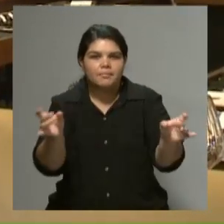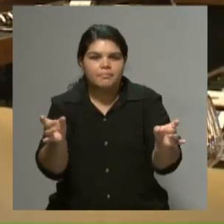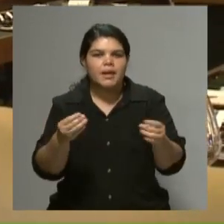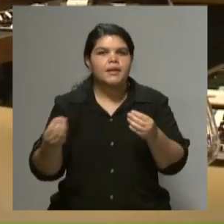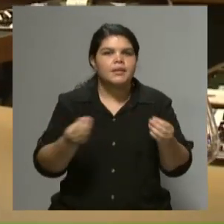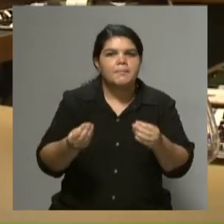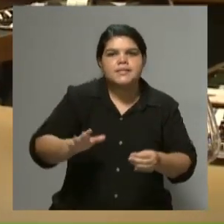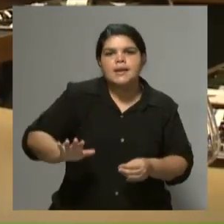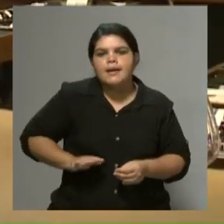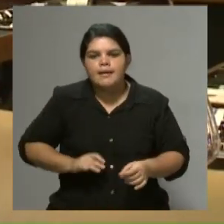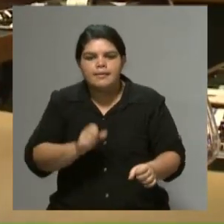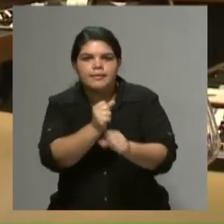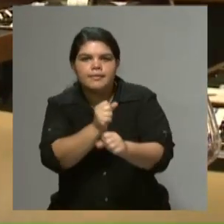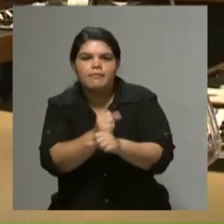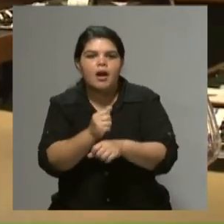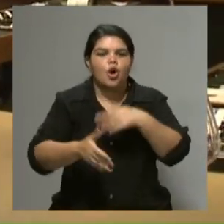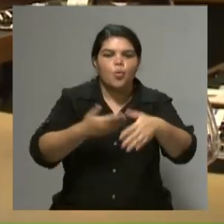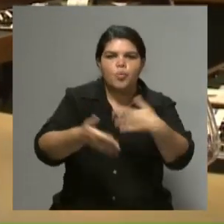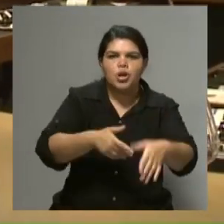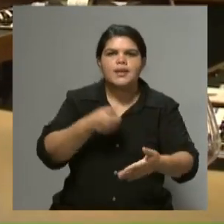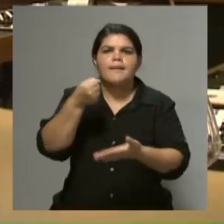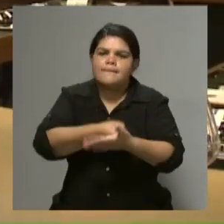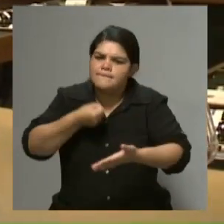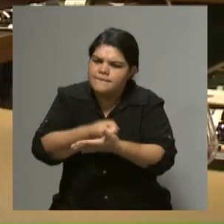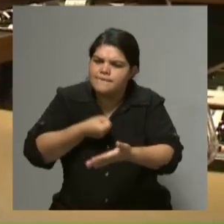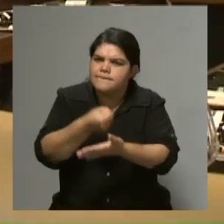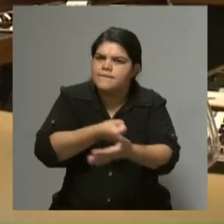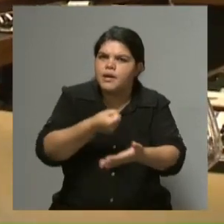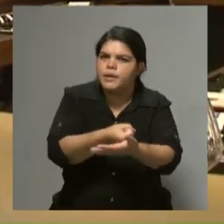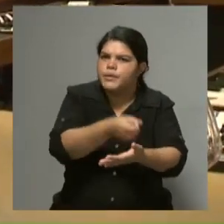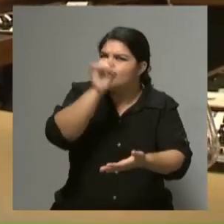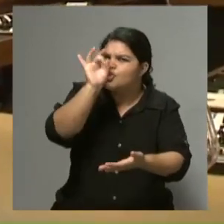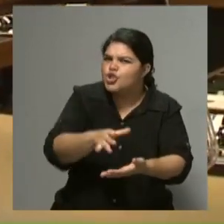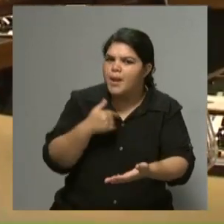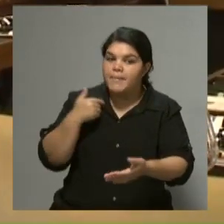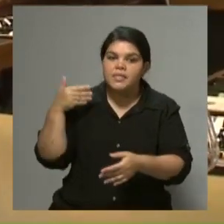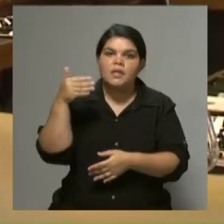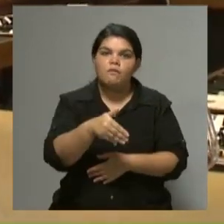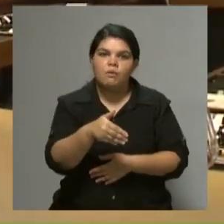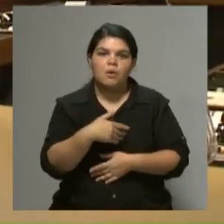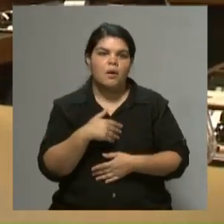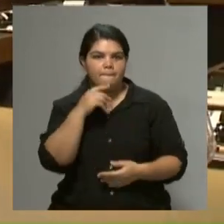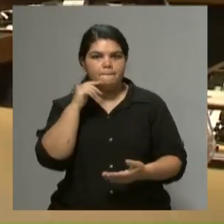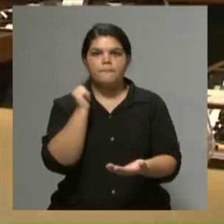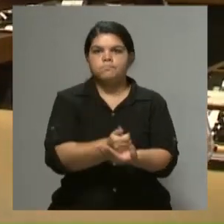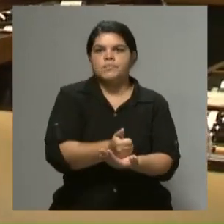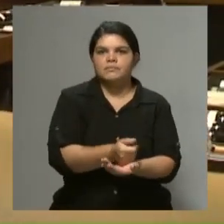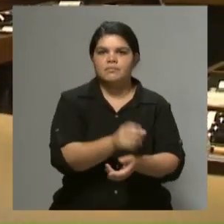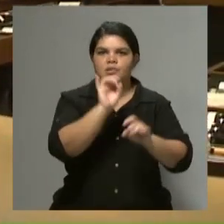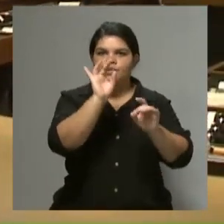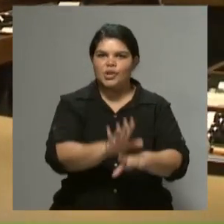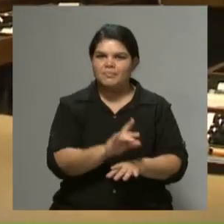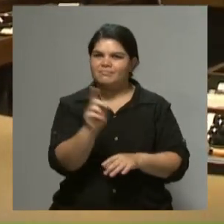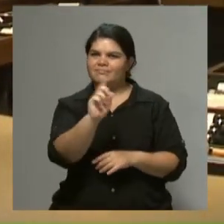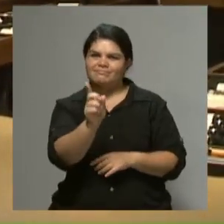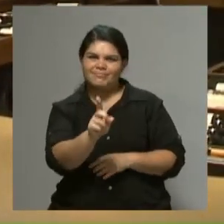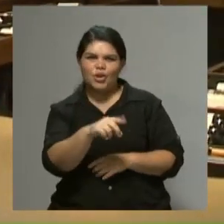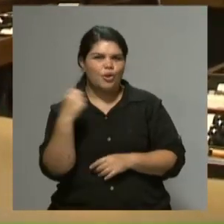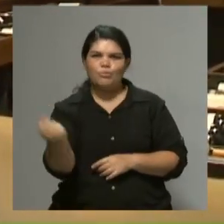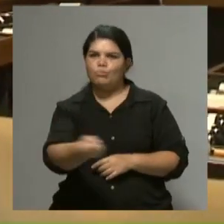de progresar y de hacer cosas. Que digo, no es solo ir a ser empleado y quedarse atrás de un escritorio